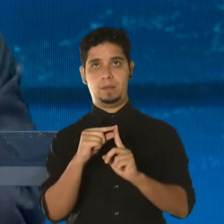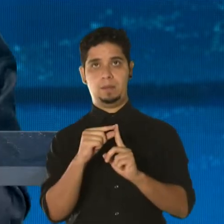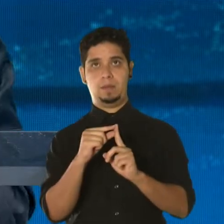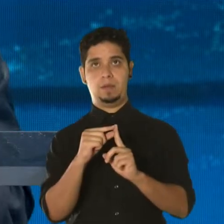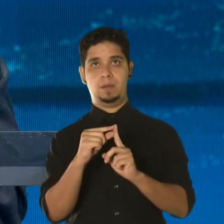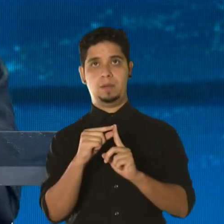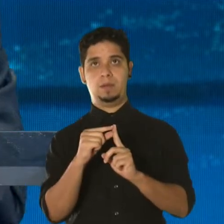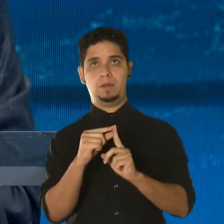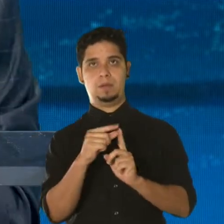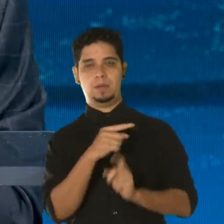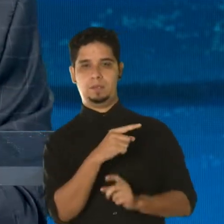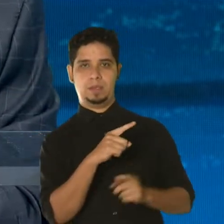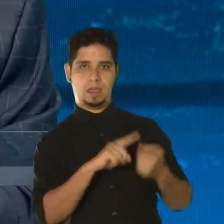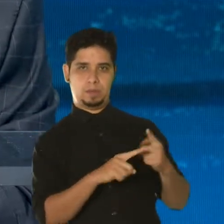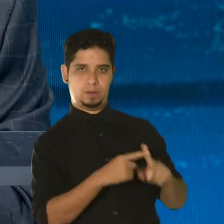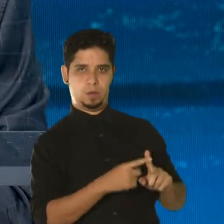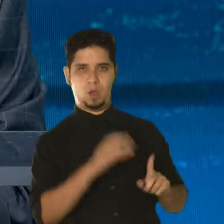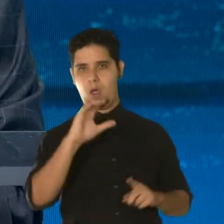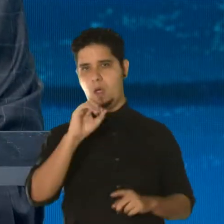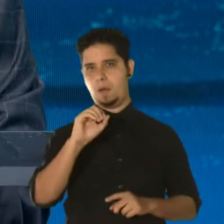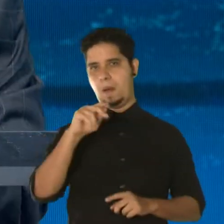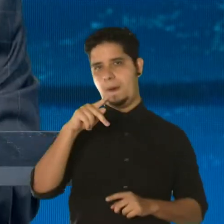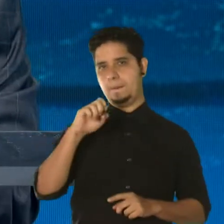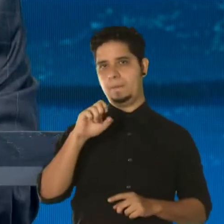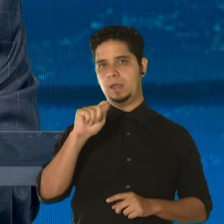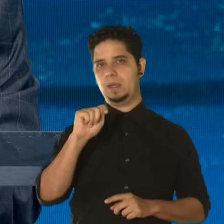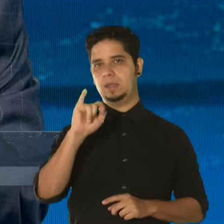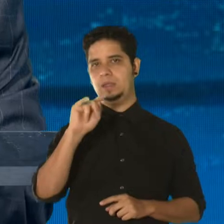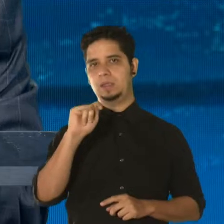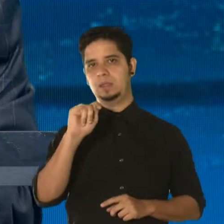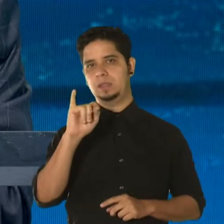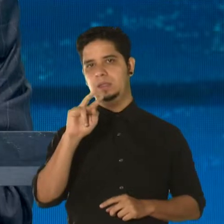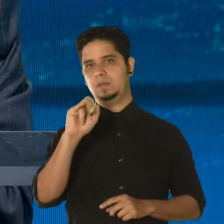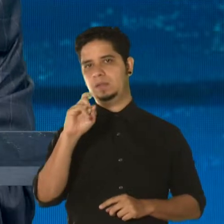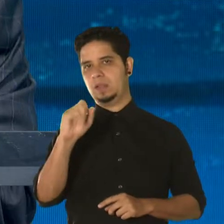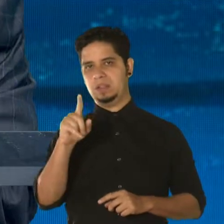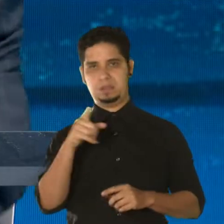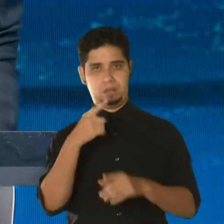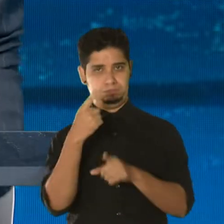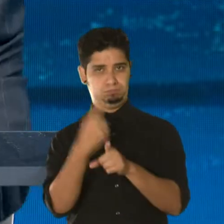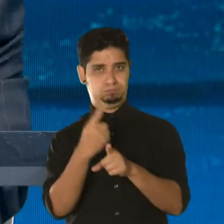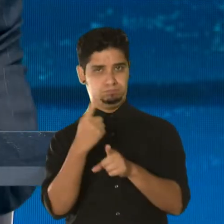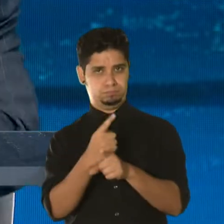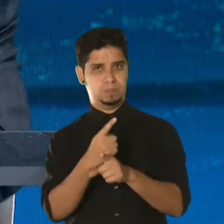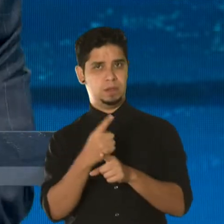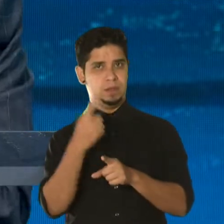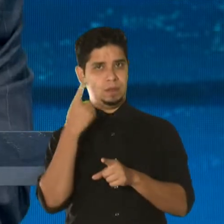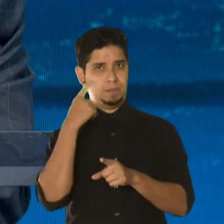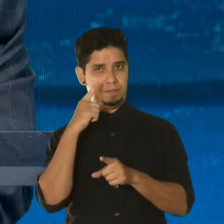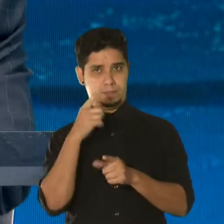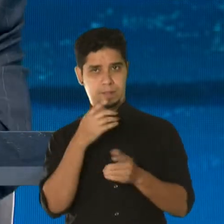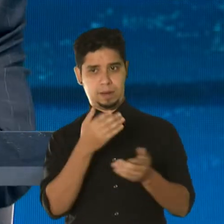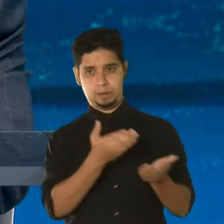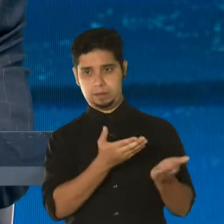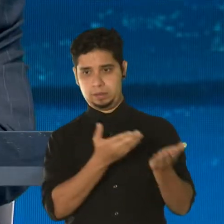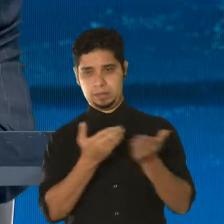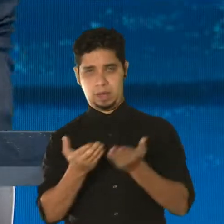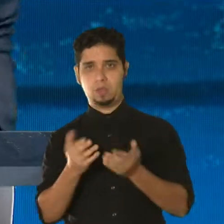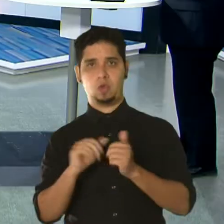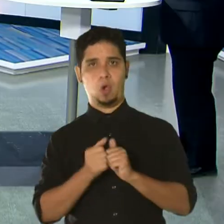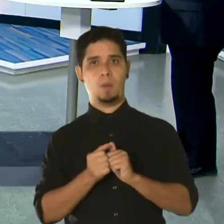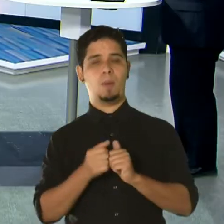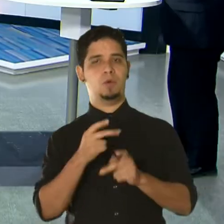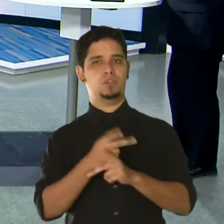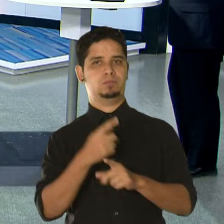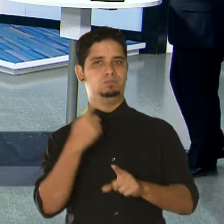aquí de mi compañero y amigo, realmente sea efectiva para traernos medios de producir buena